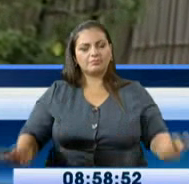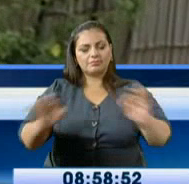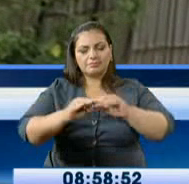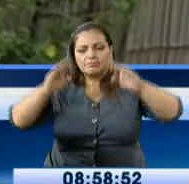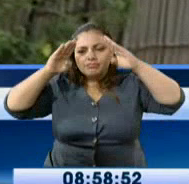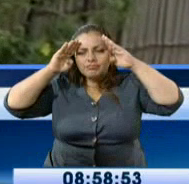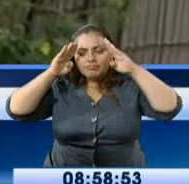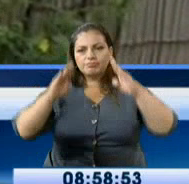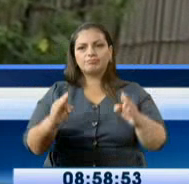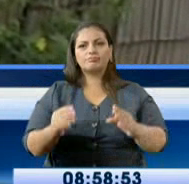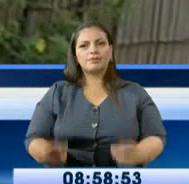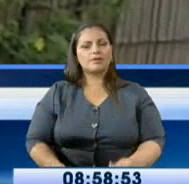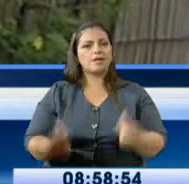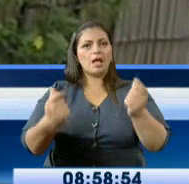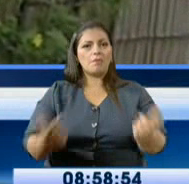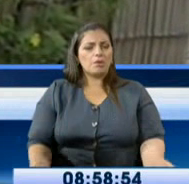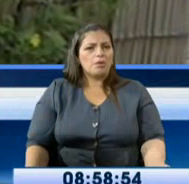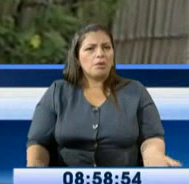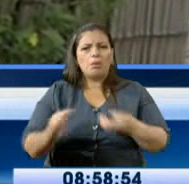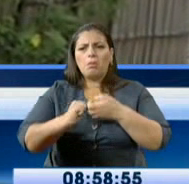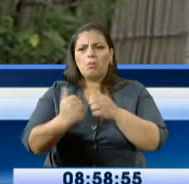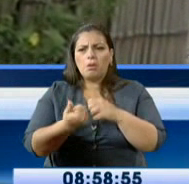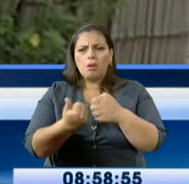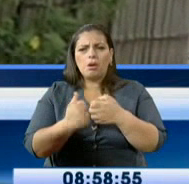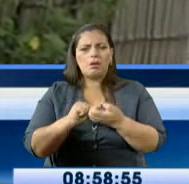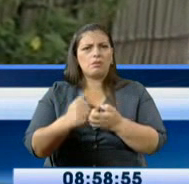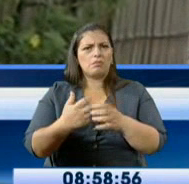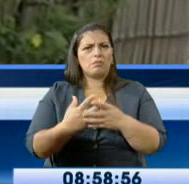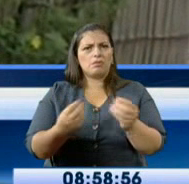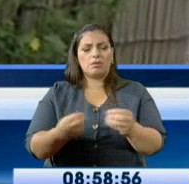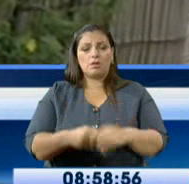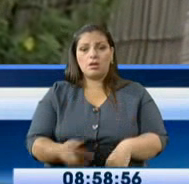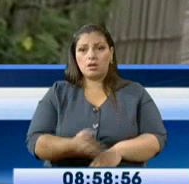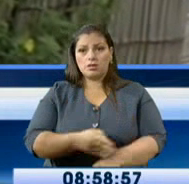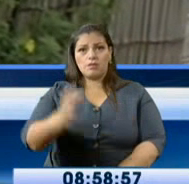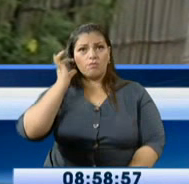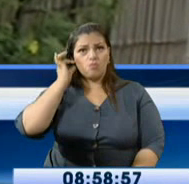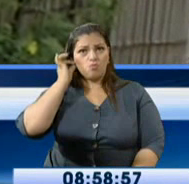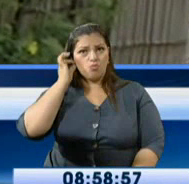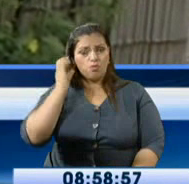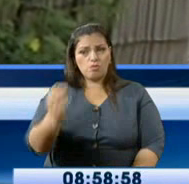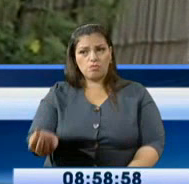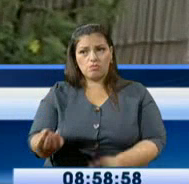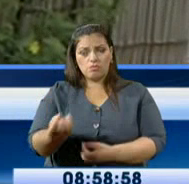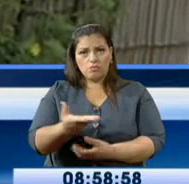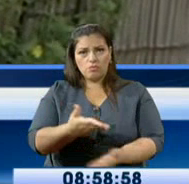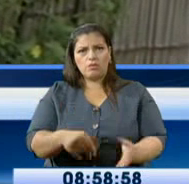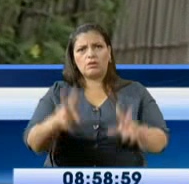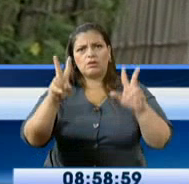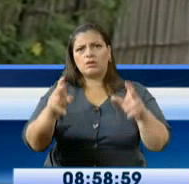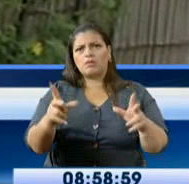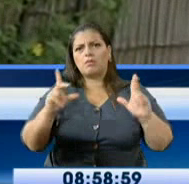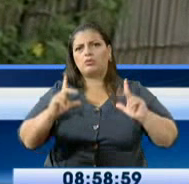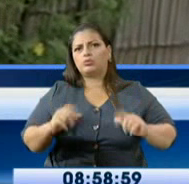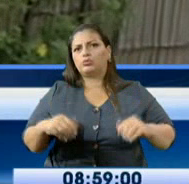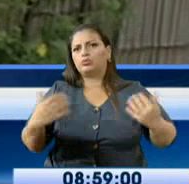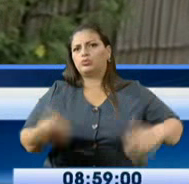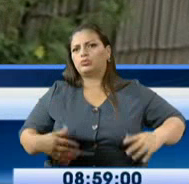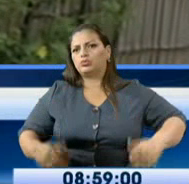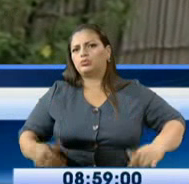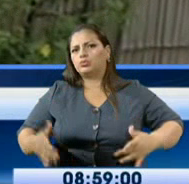y solución definitiva. Hay una comunidad en riesgo, la señora habla de serios problemas de salud. Bueno, y tú lo